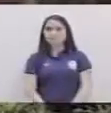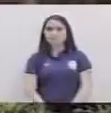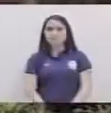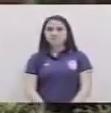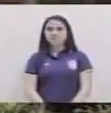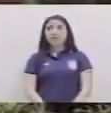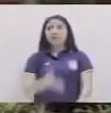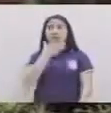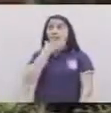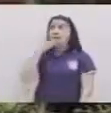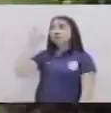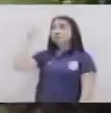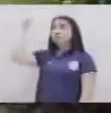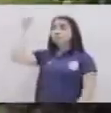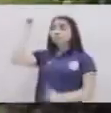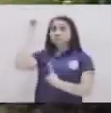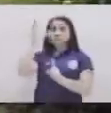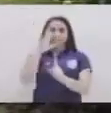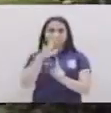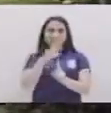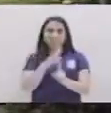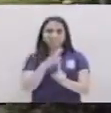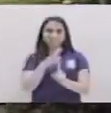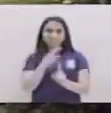que Dios te bendiga,